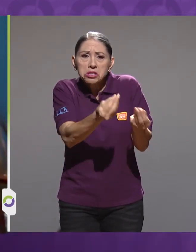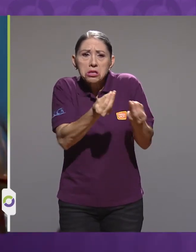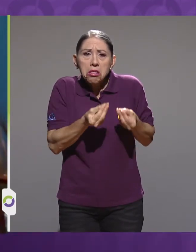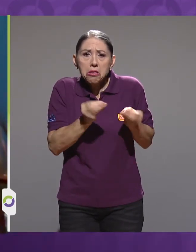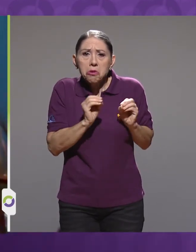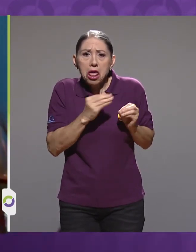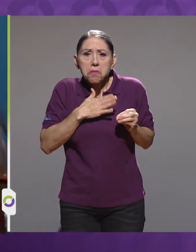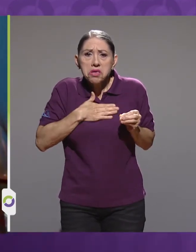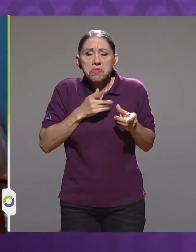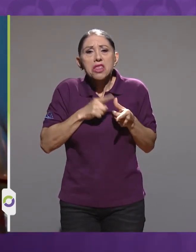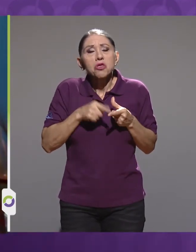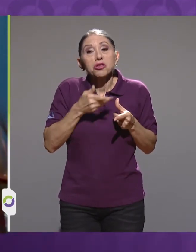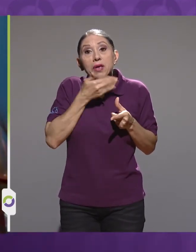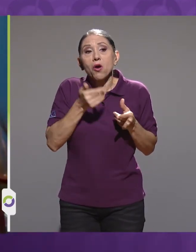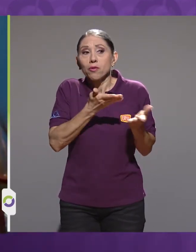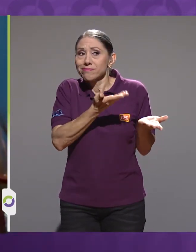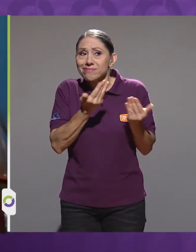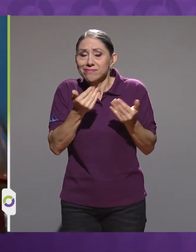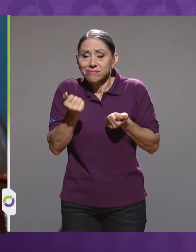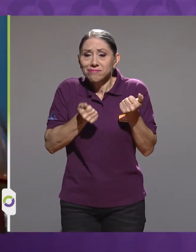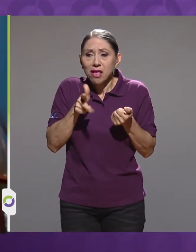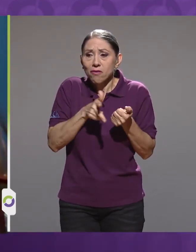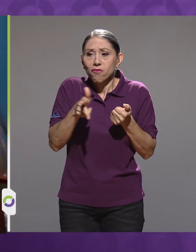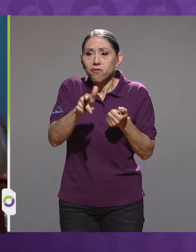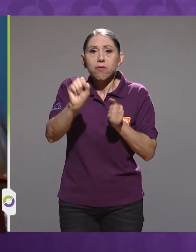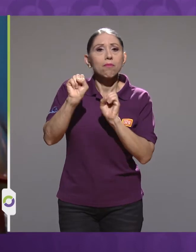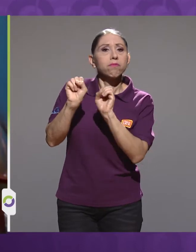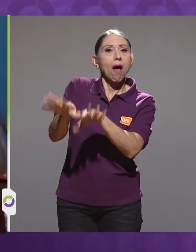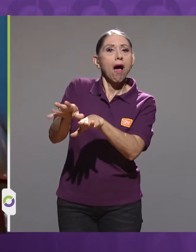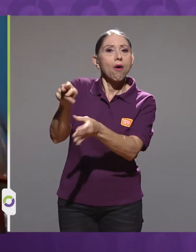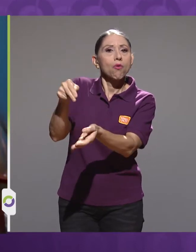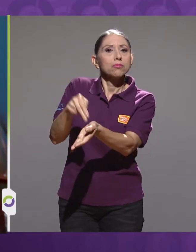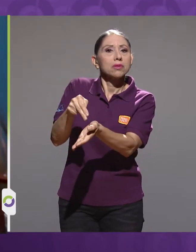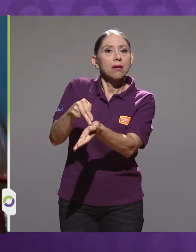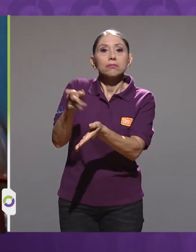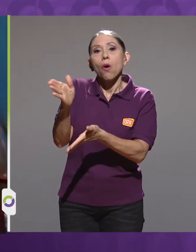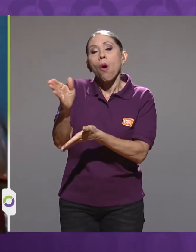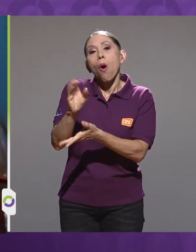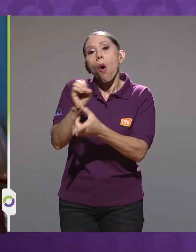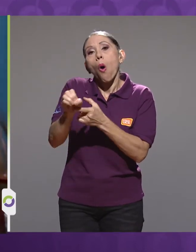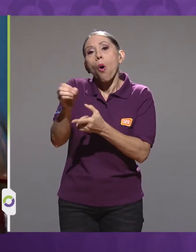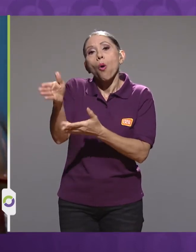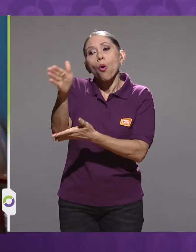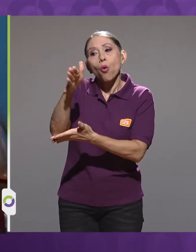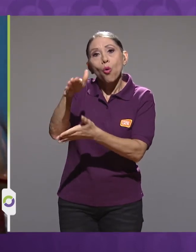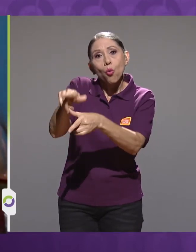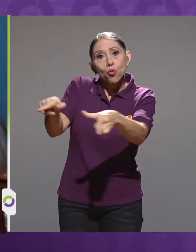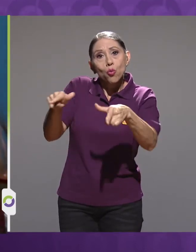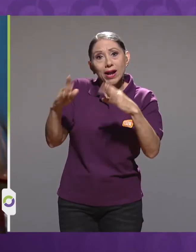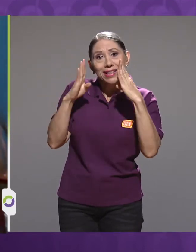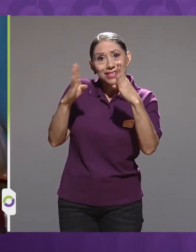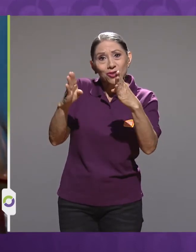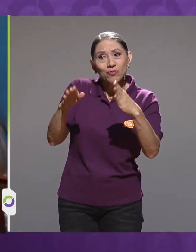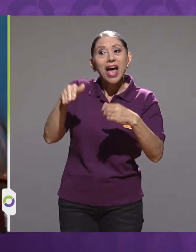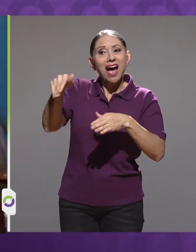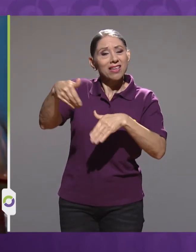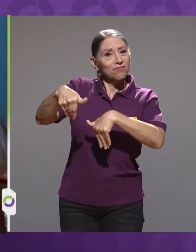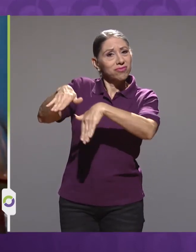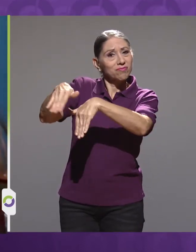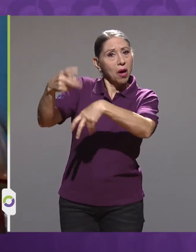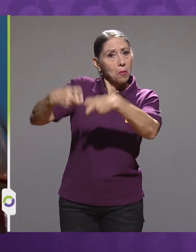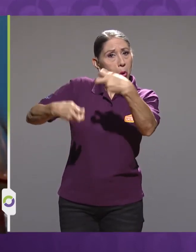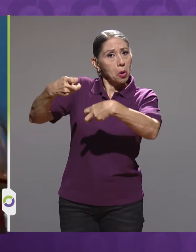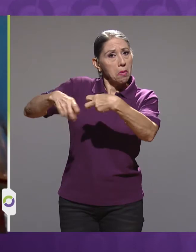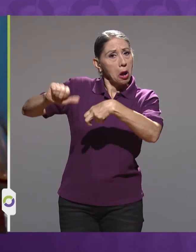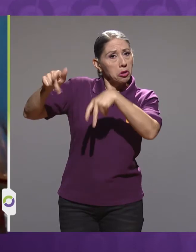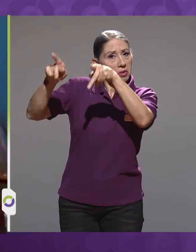en la casa lo que yo quisiera que me esté aportando, y voy y la dejo en un centro de atención donde el problema o la situación lo va a